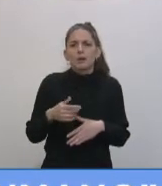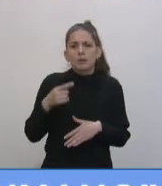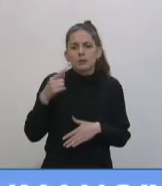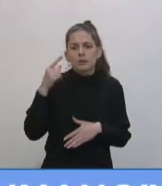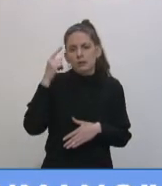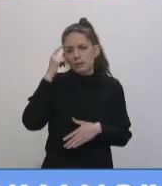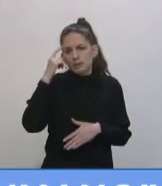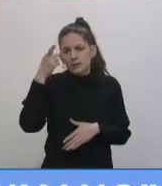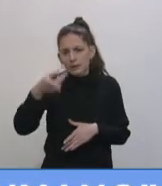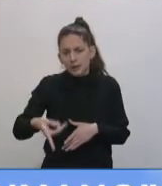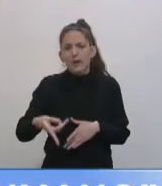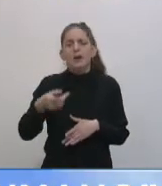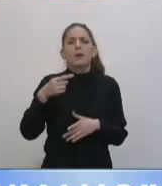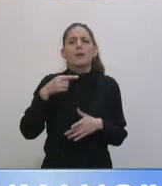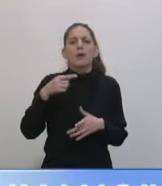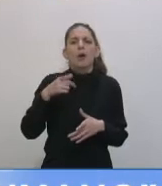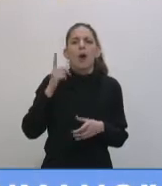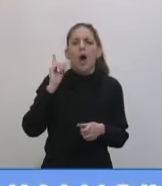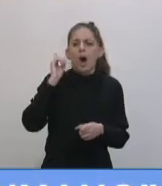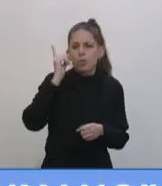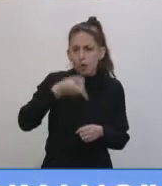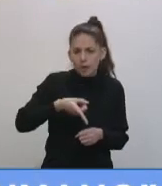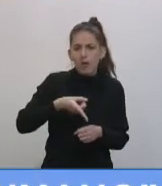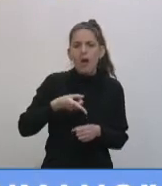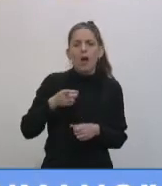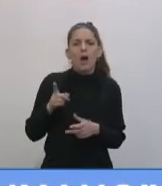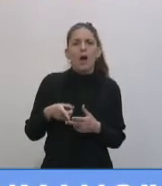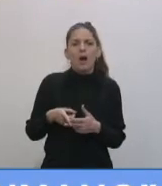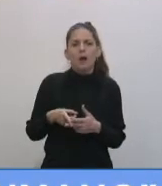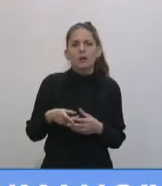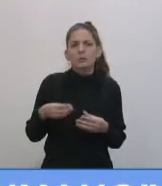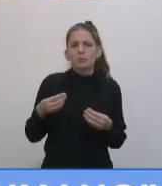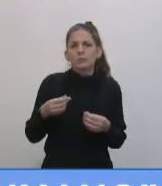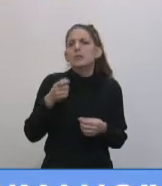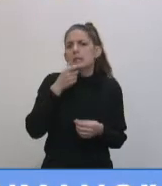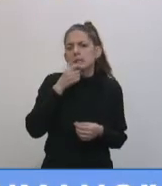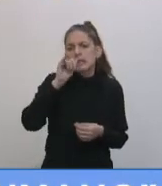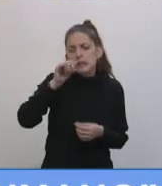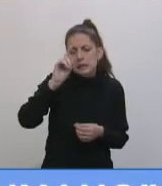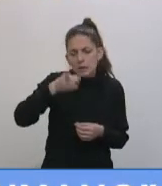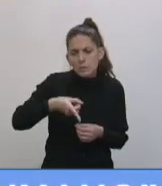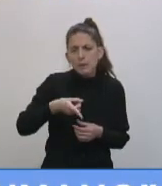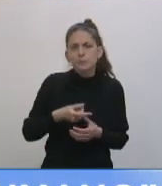un sistema dictatorial, autoritario, la especulación financiera también,